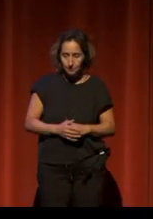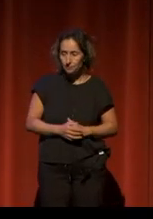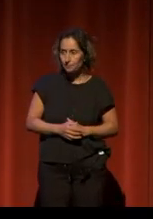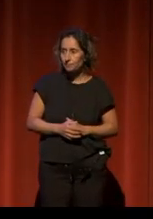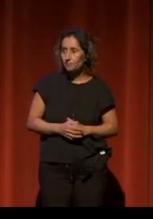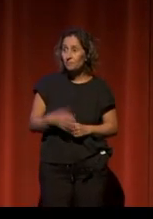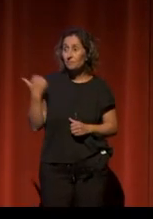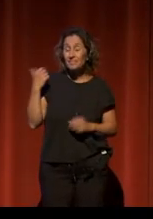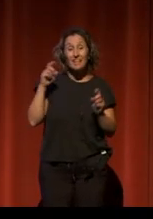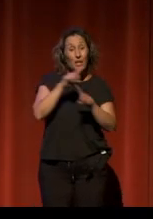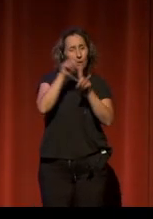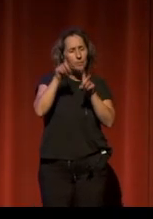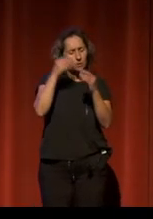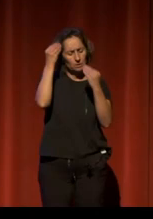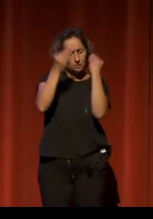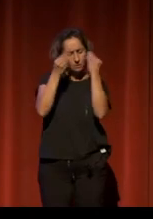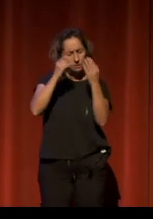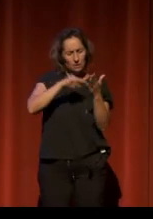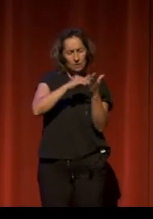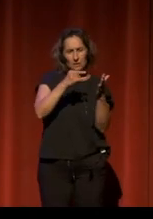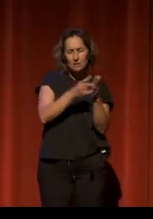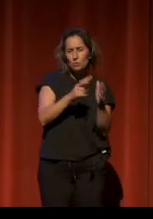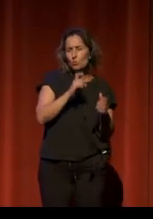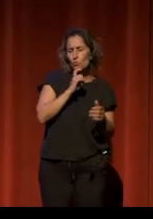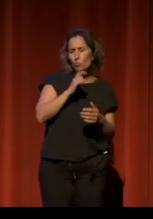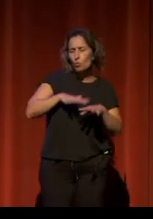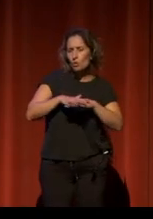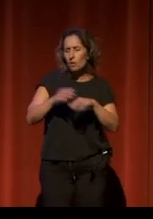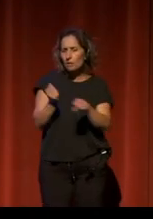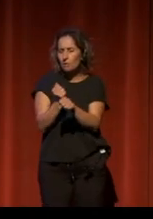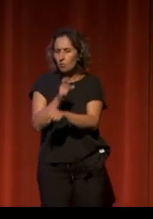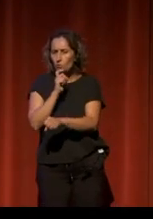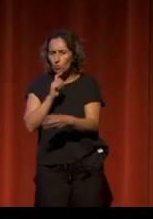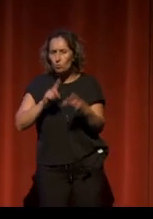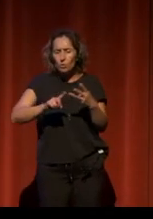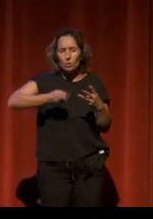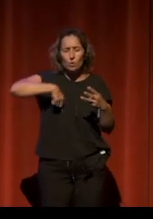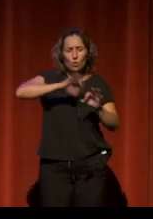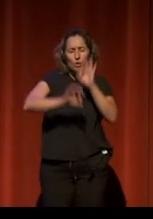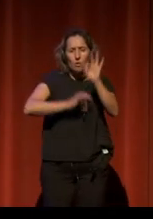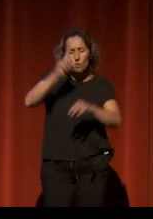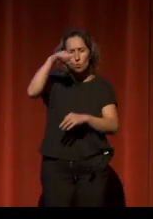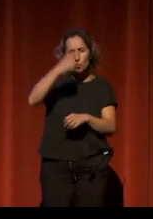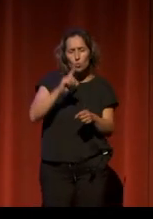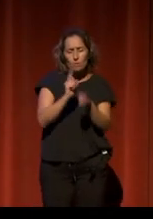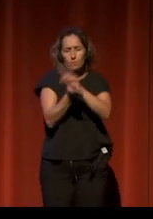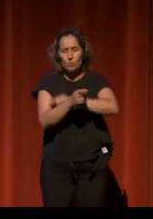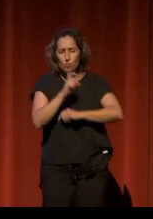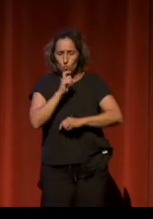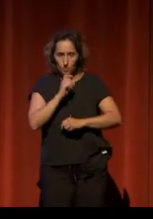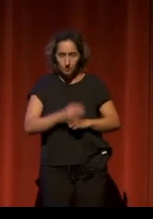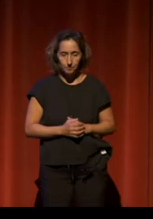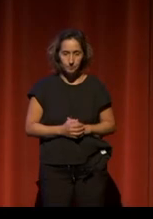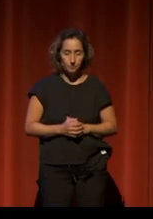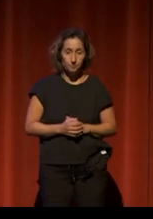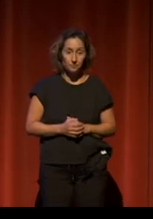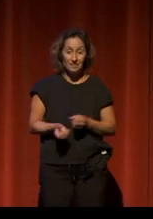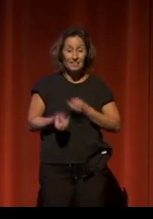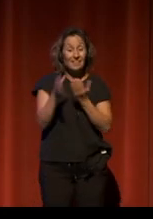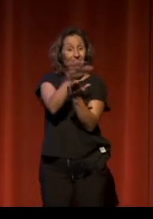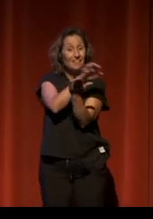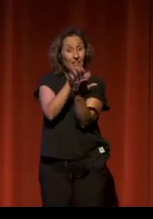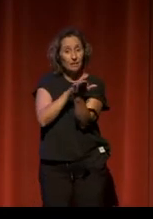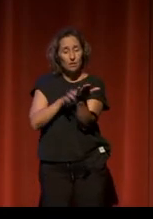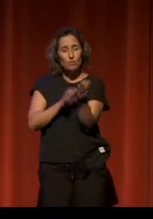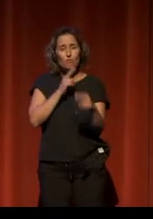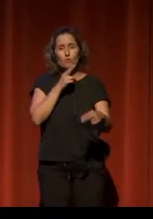yo me he venido haciendo No Cómo son los ecosistemas cómo trabajar en Red Cómo cambiar la cultura de nuestra organización escribí un informe que se llama